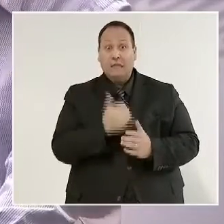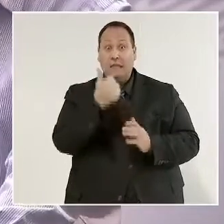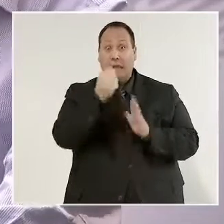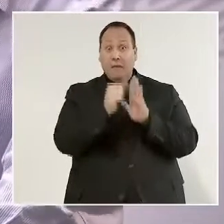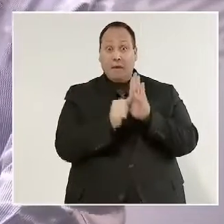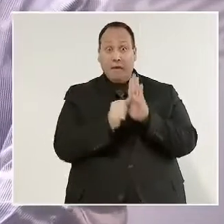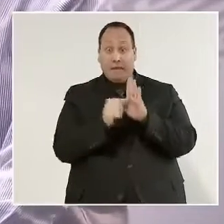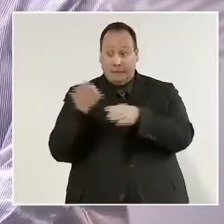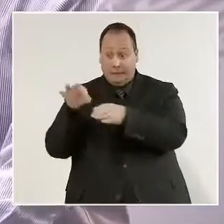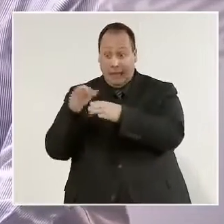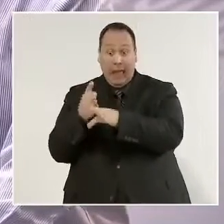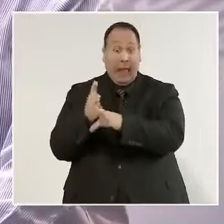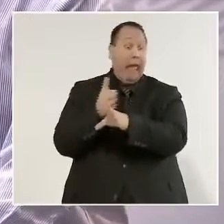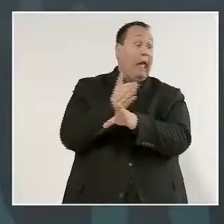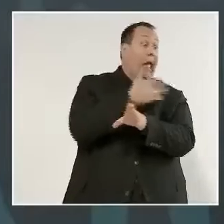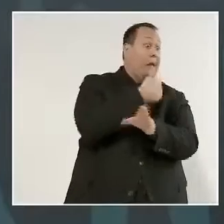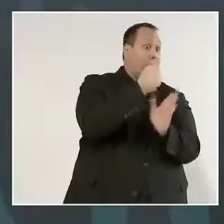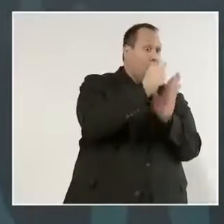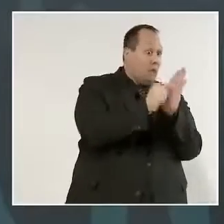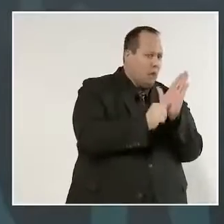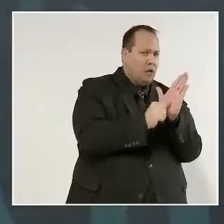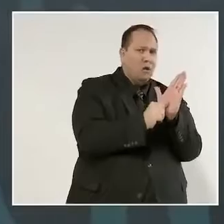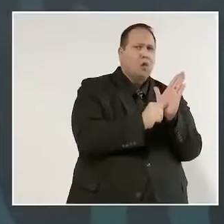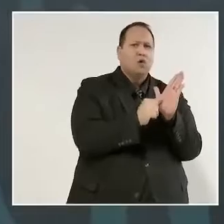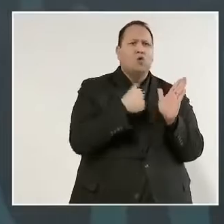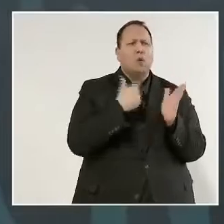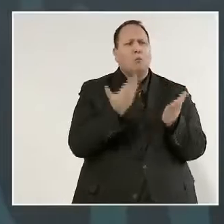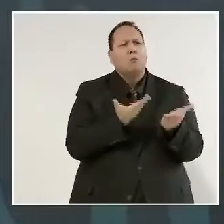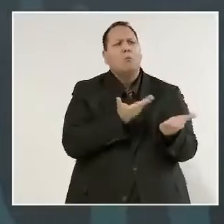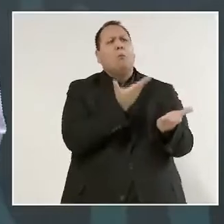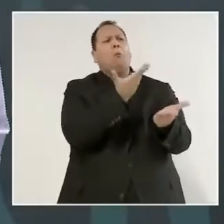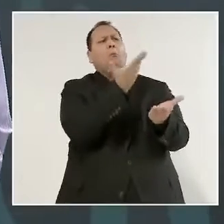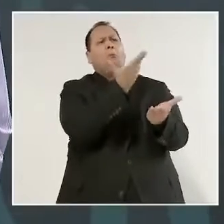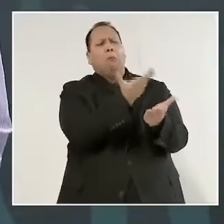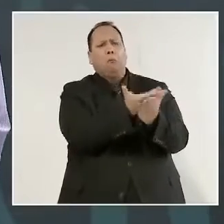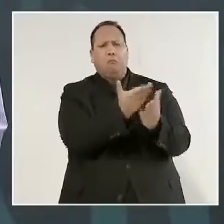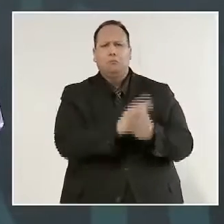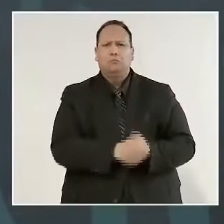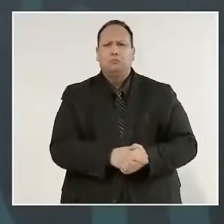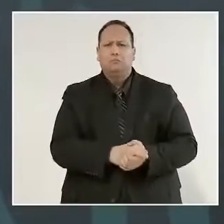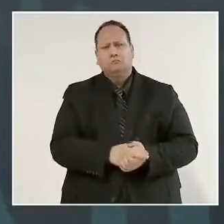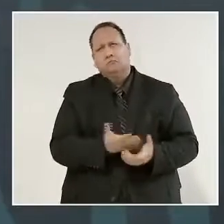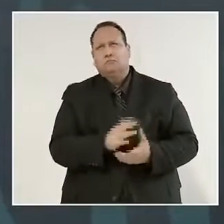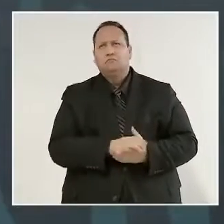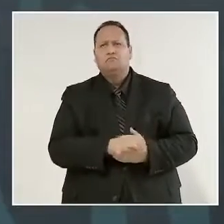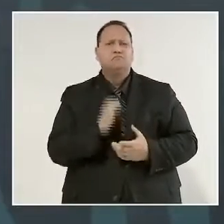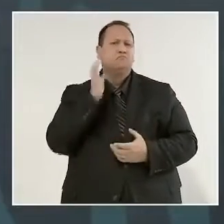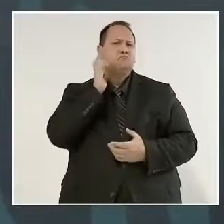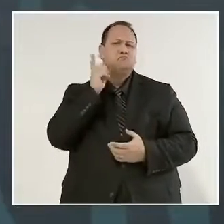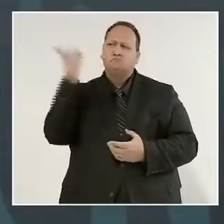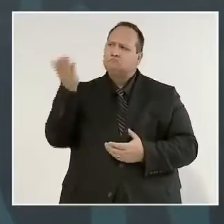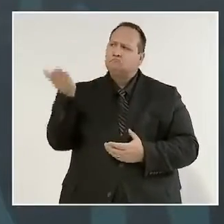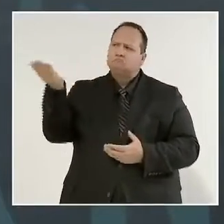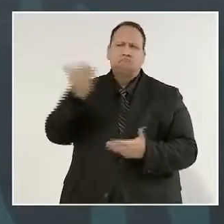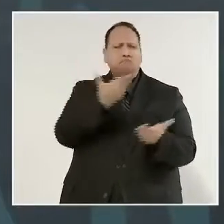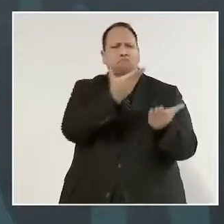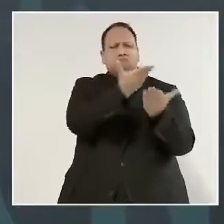6 meses antes de la elección envié una iniciativa a la Cámara de